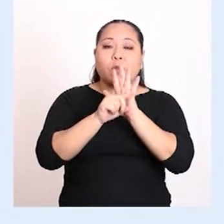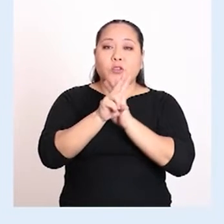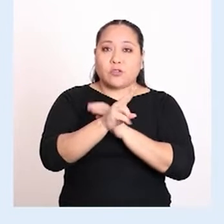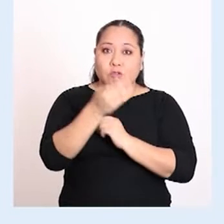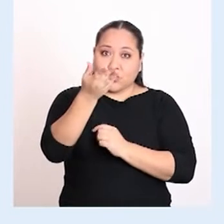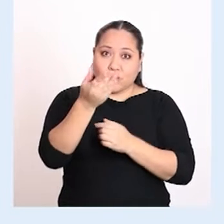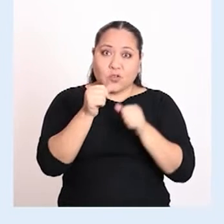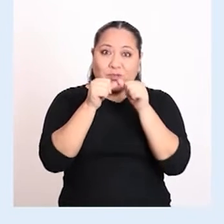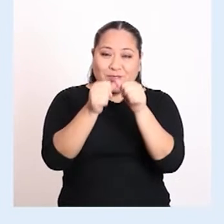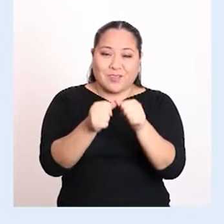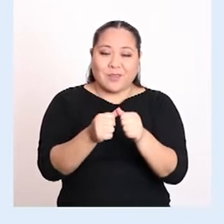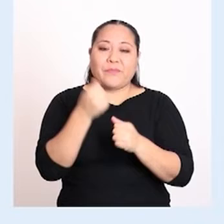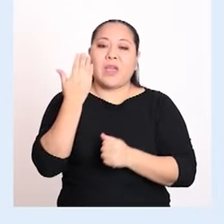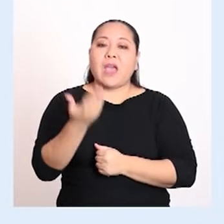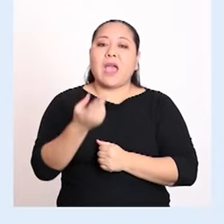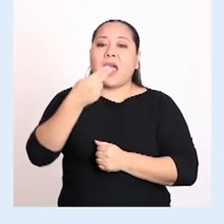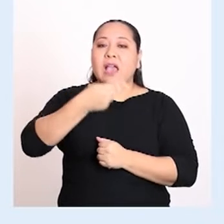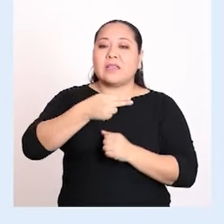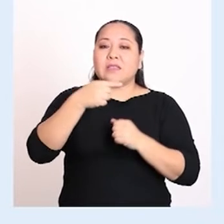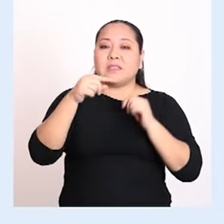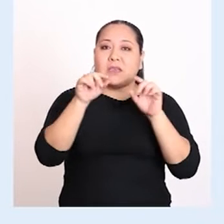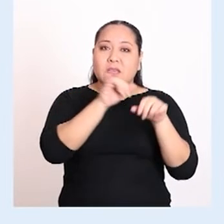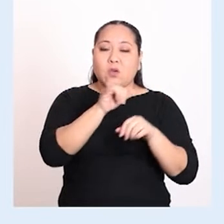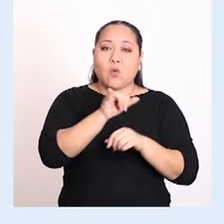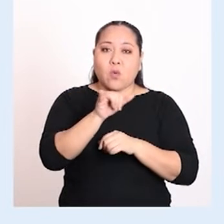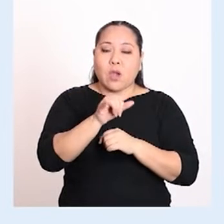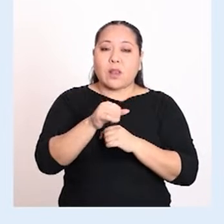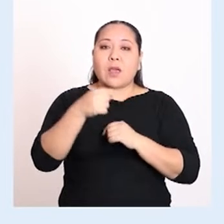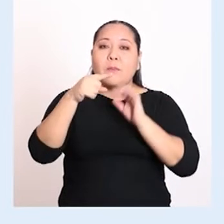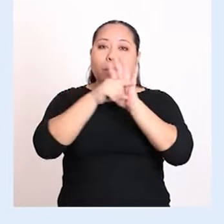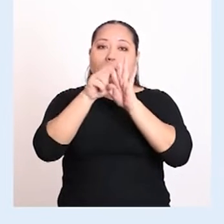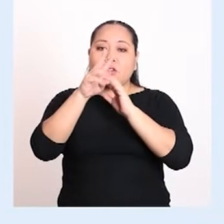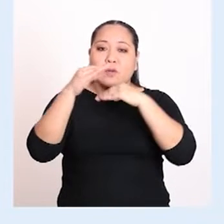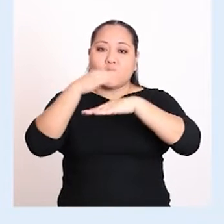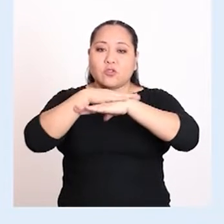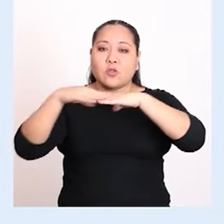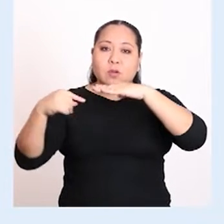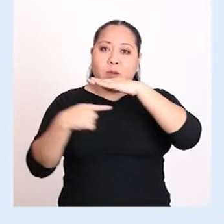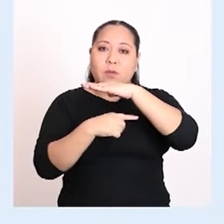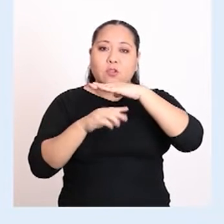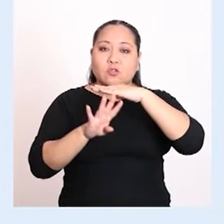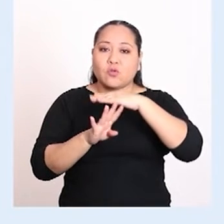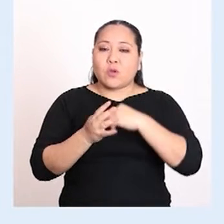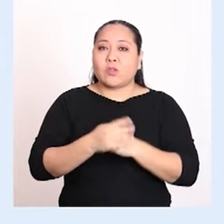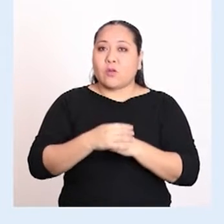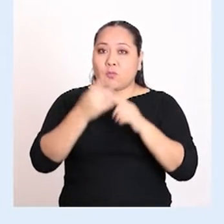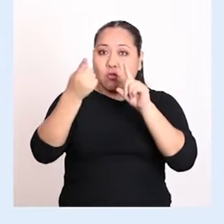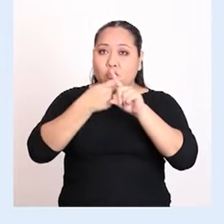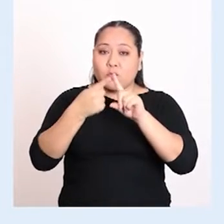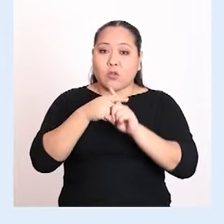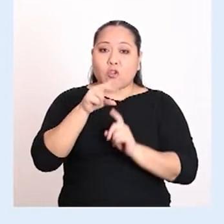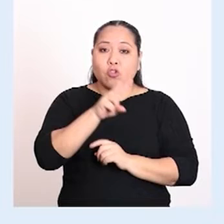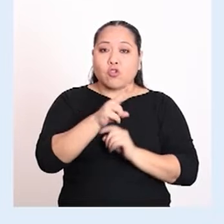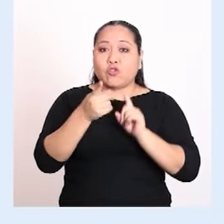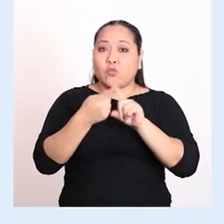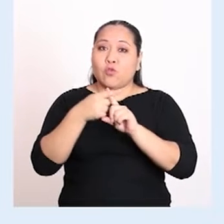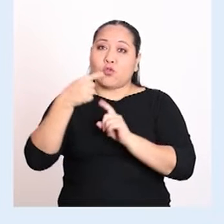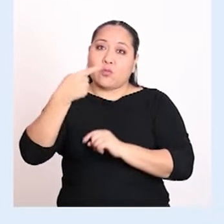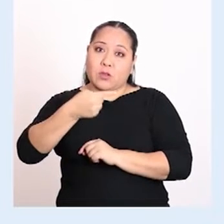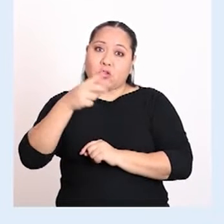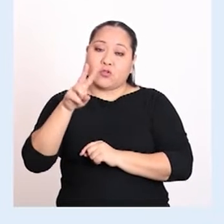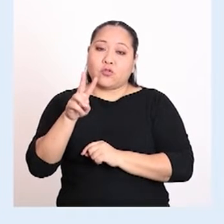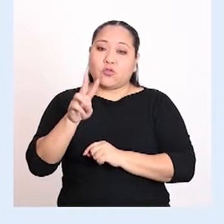seguir? Entonces, h es igual a menos 20 sobre menos 4, que resultó de la multiplicación de 2 por menos